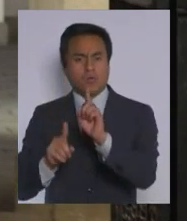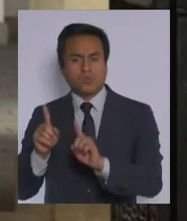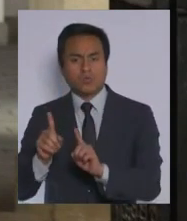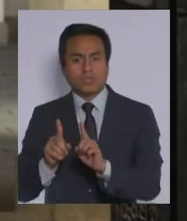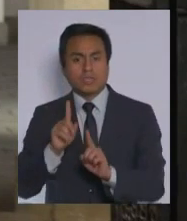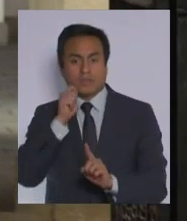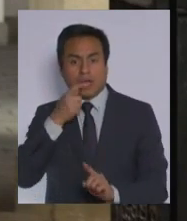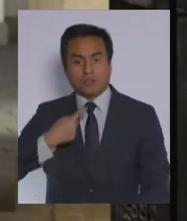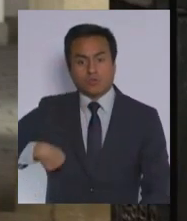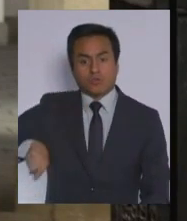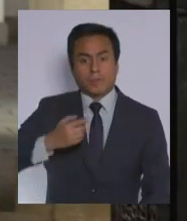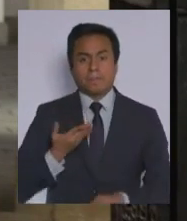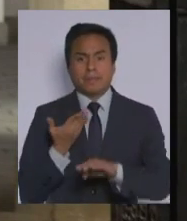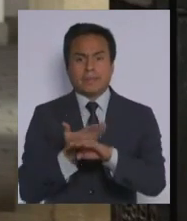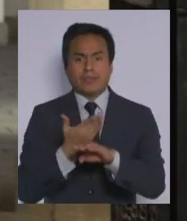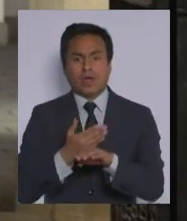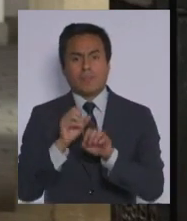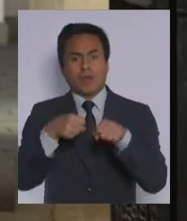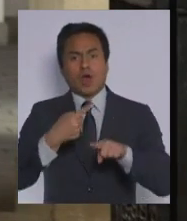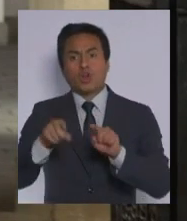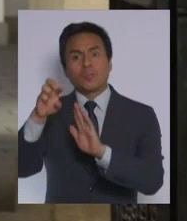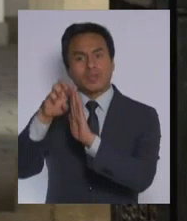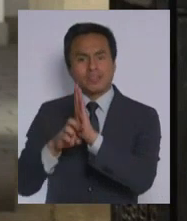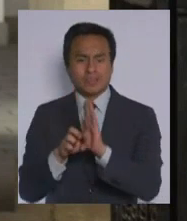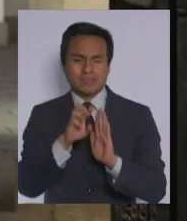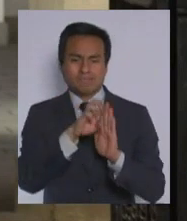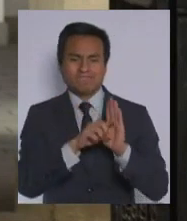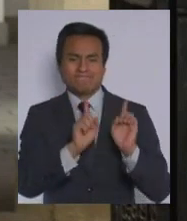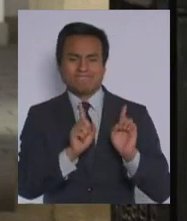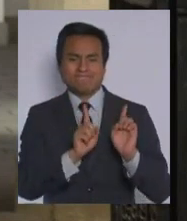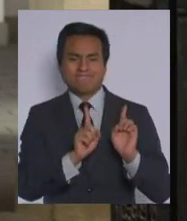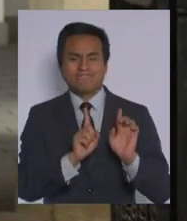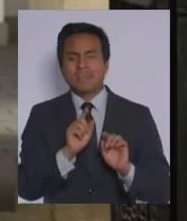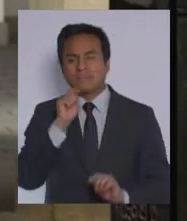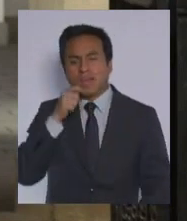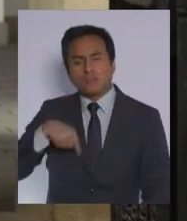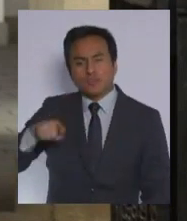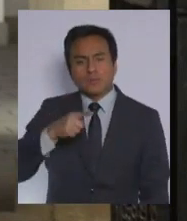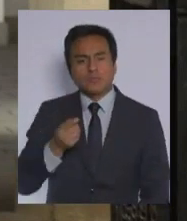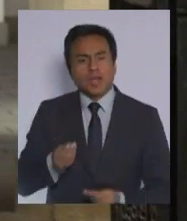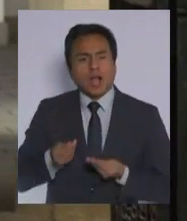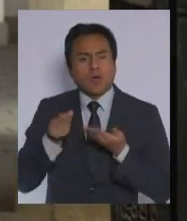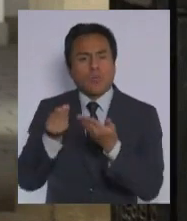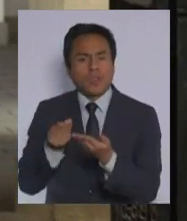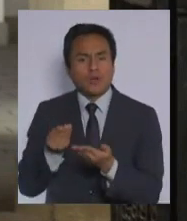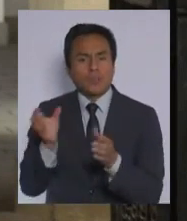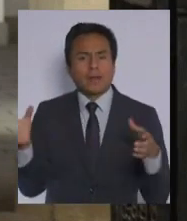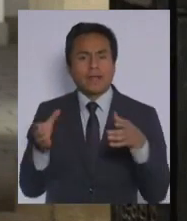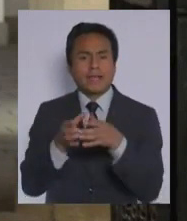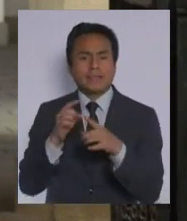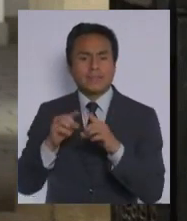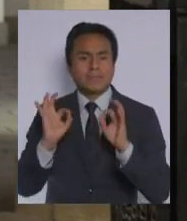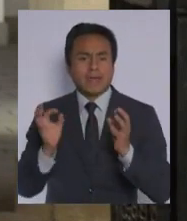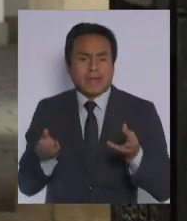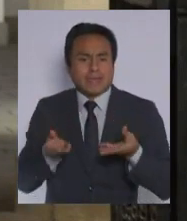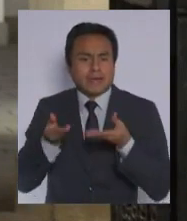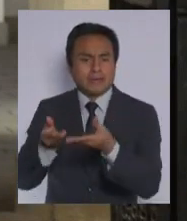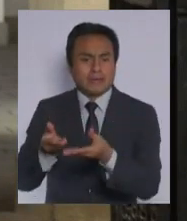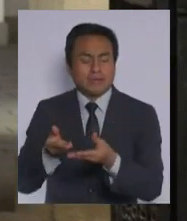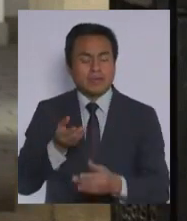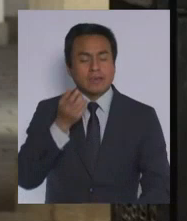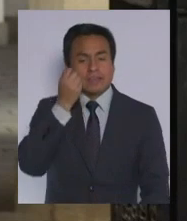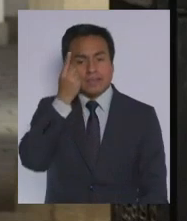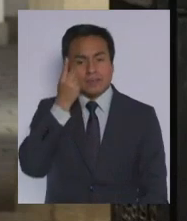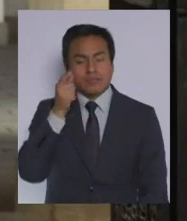los que estamos pidiendo que se apruebe otro proyecto en vez de este queremos algo bueno para la clase media porque entendemos que haya